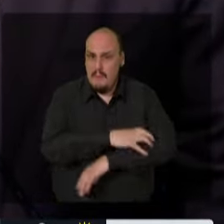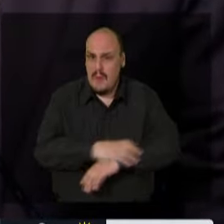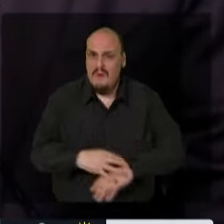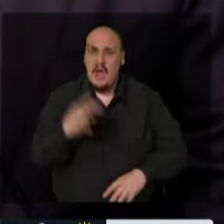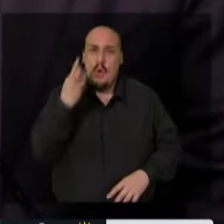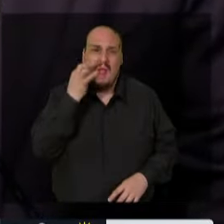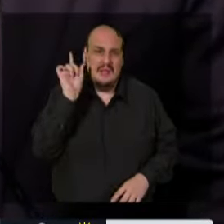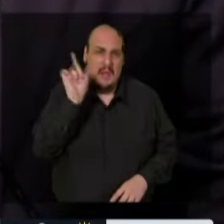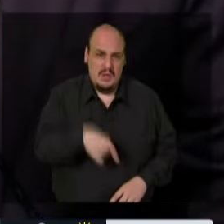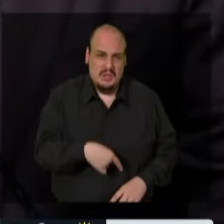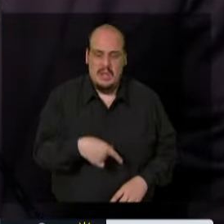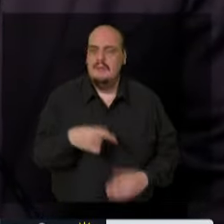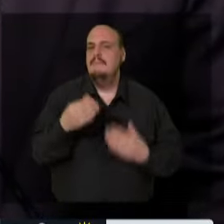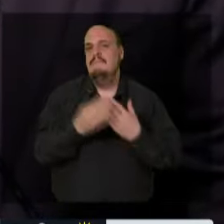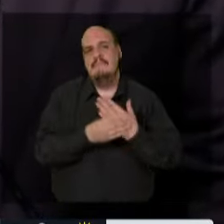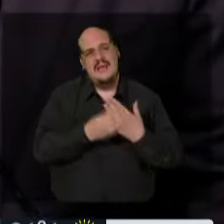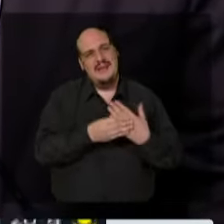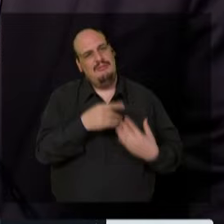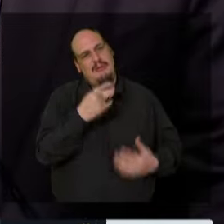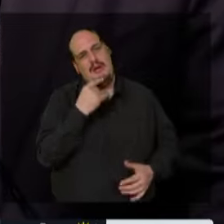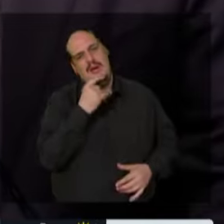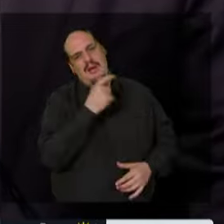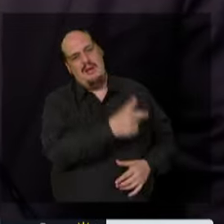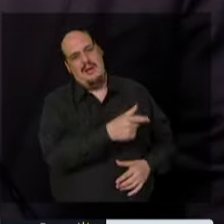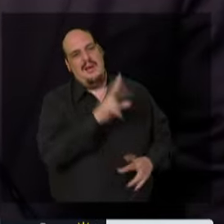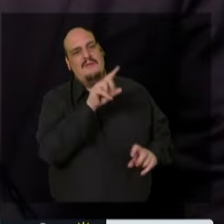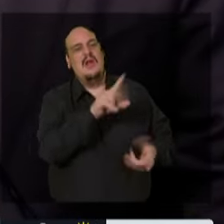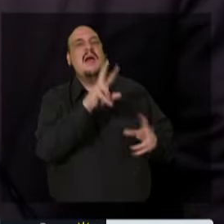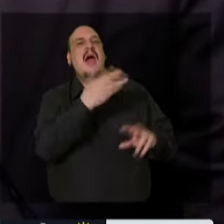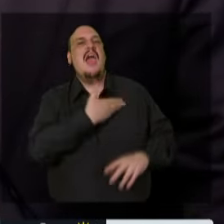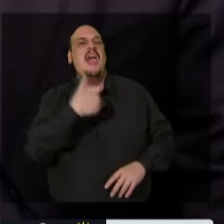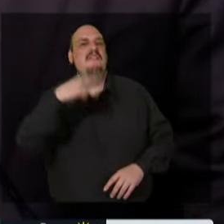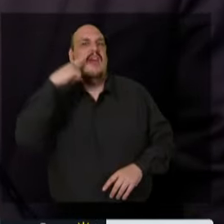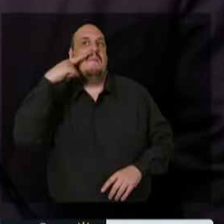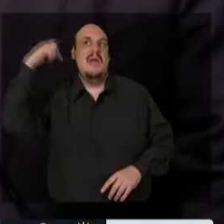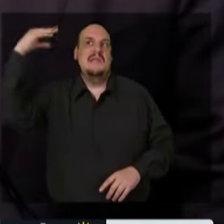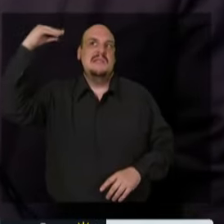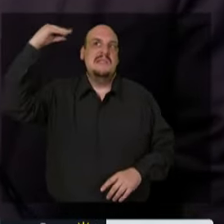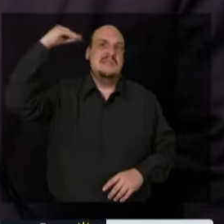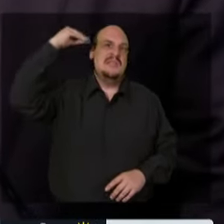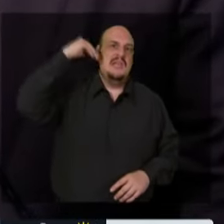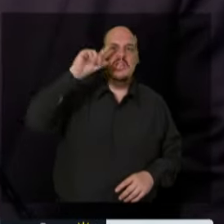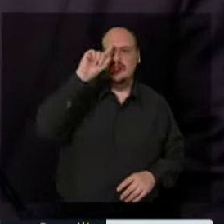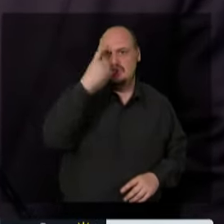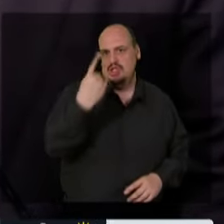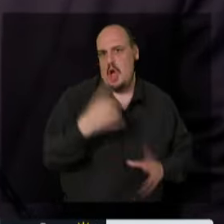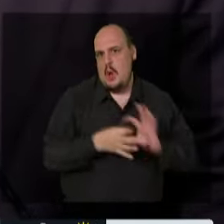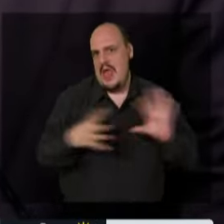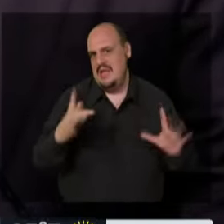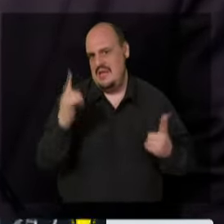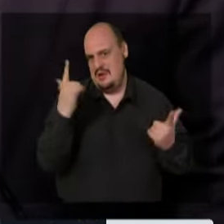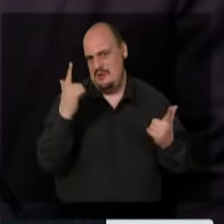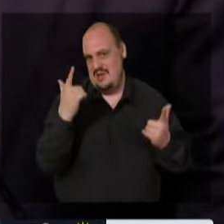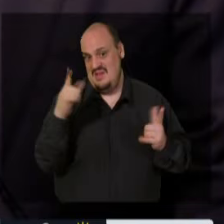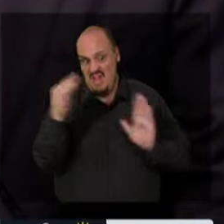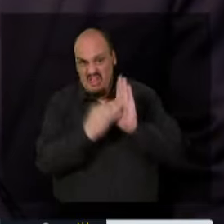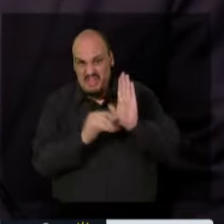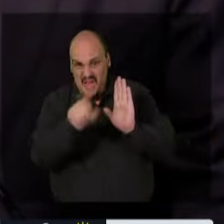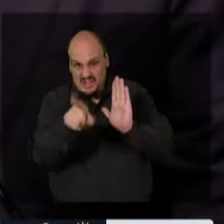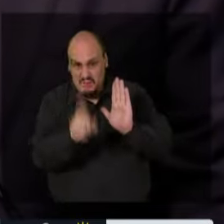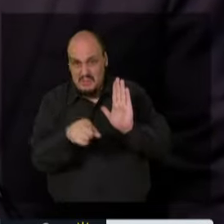al señor ministro. No hay soberanía con la bota del FMI sobre nuestras cabezas. Esos datos matan